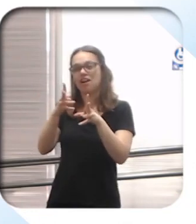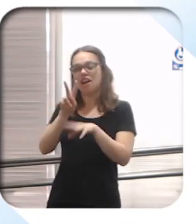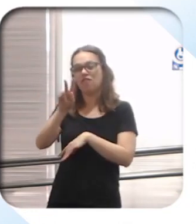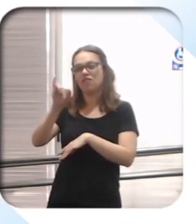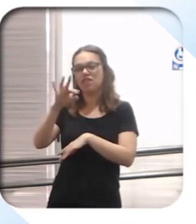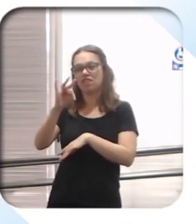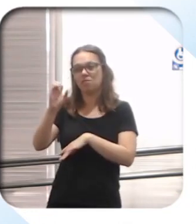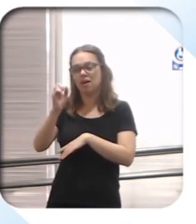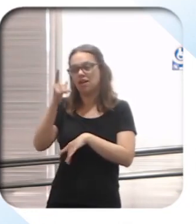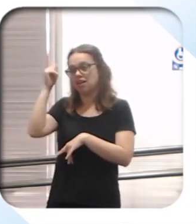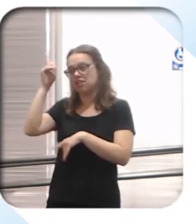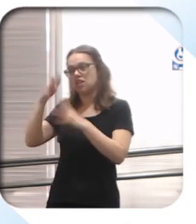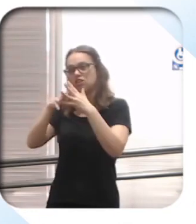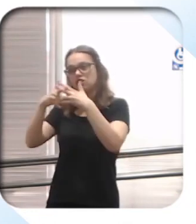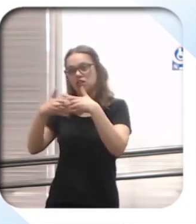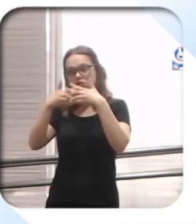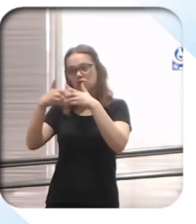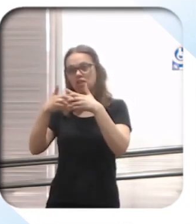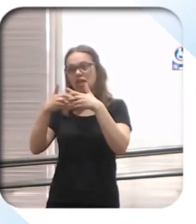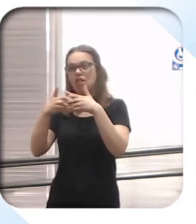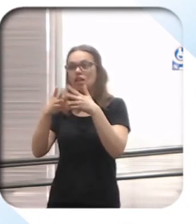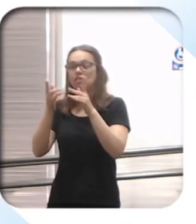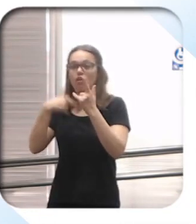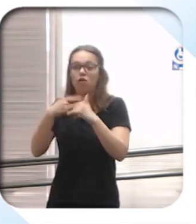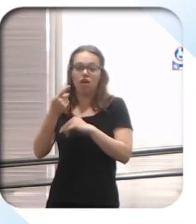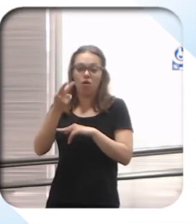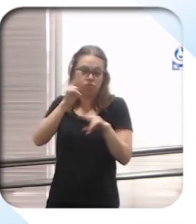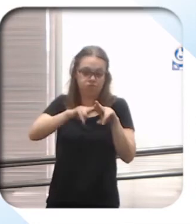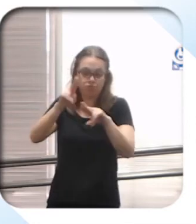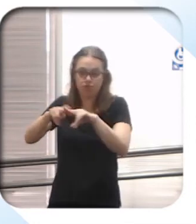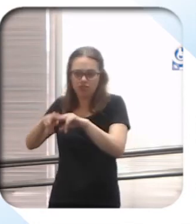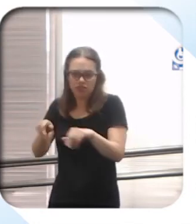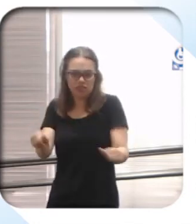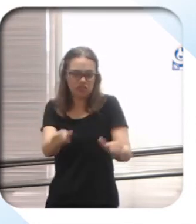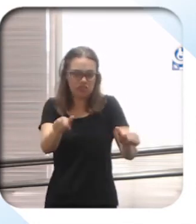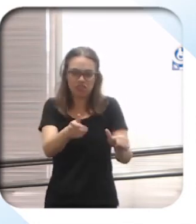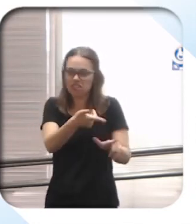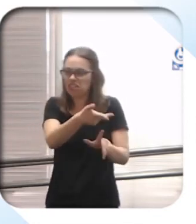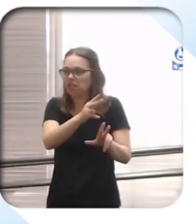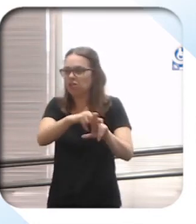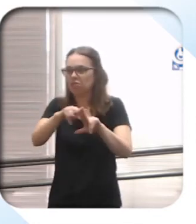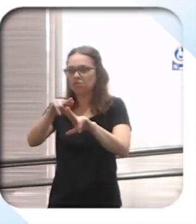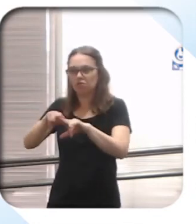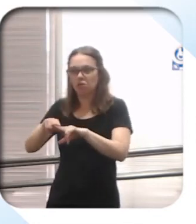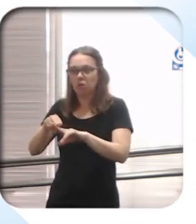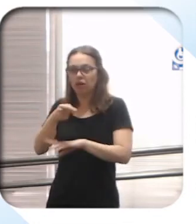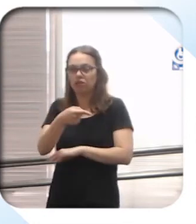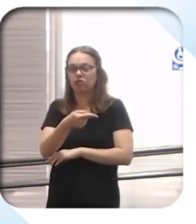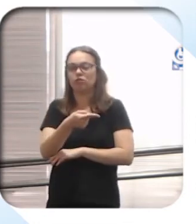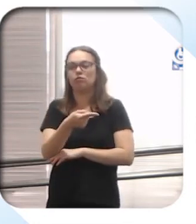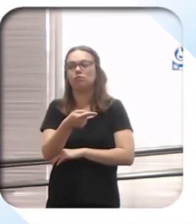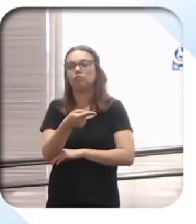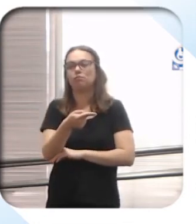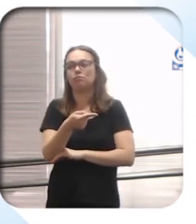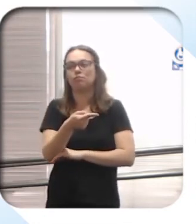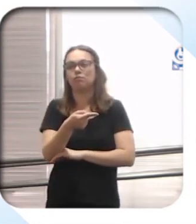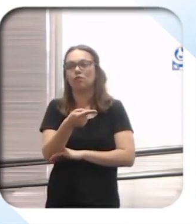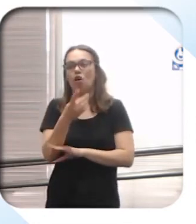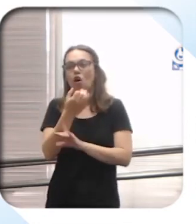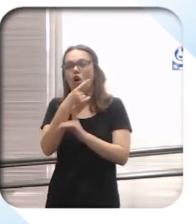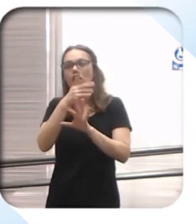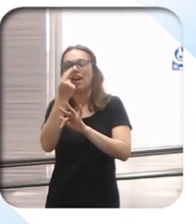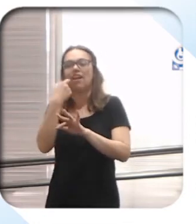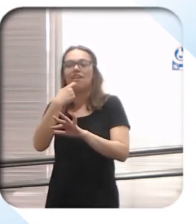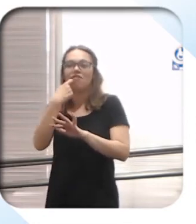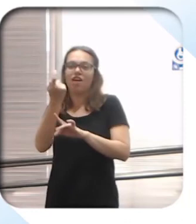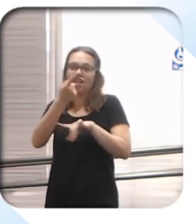en Estados Unidos empezaron a ver cuerpos mutilados y no se sabía qué hacer con estos cuerpos mutilados. Bueno, ¿Qué